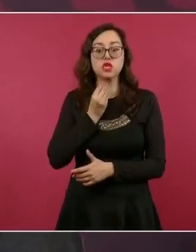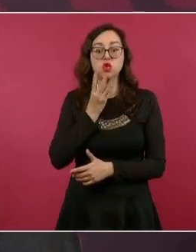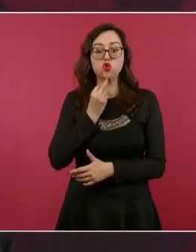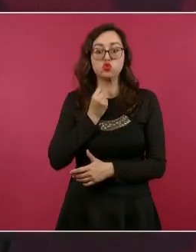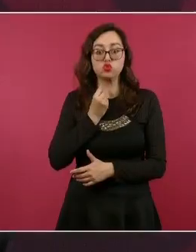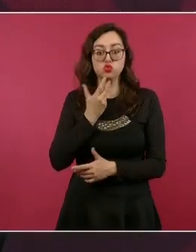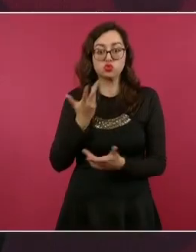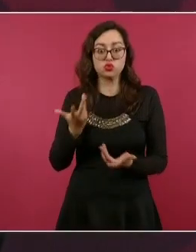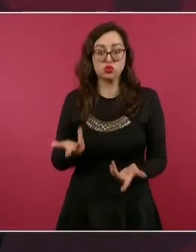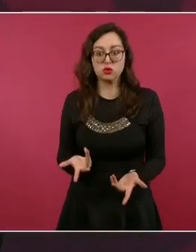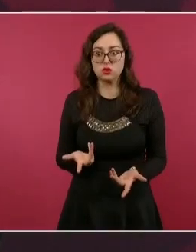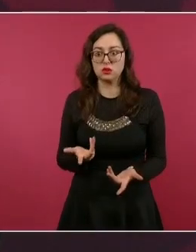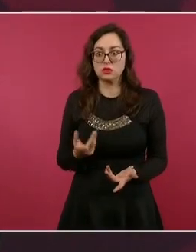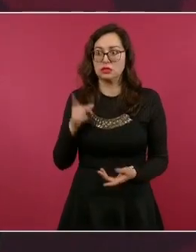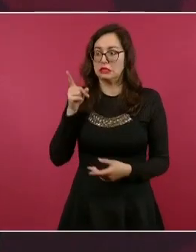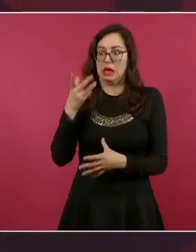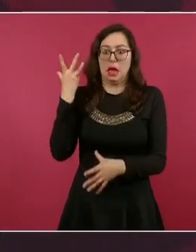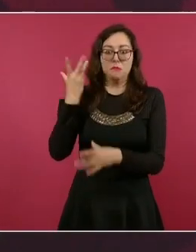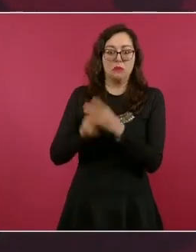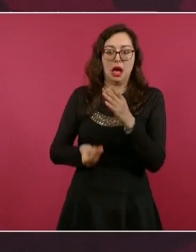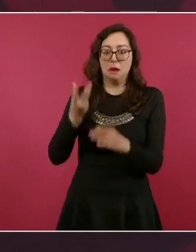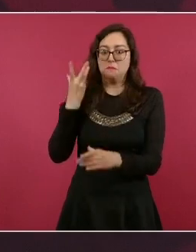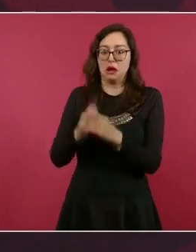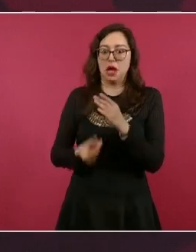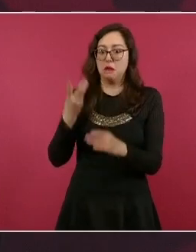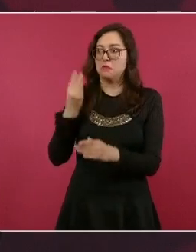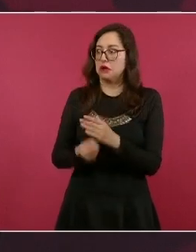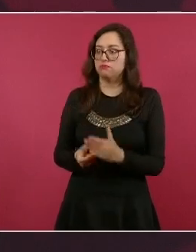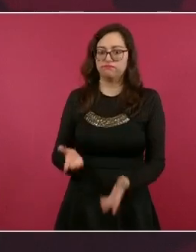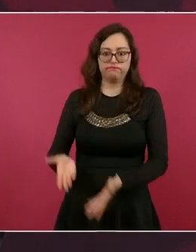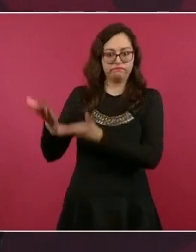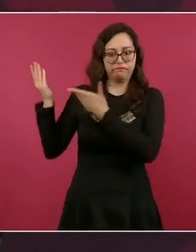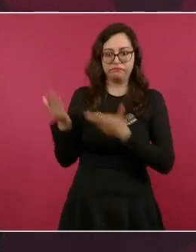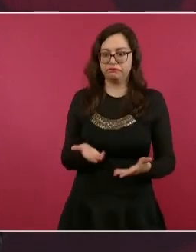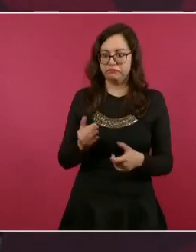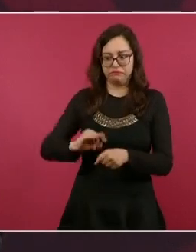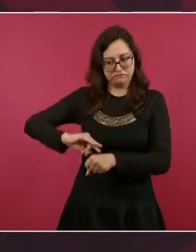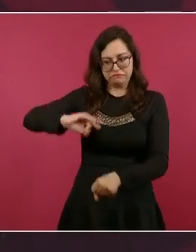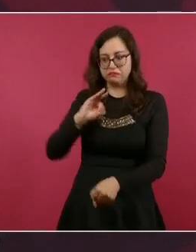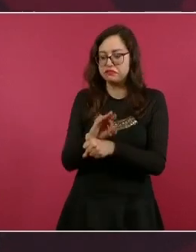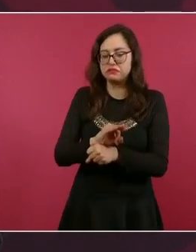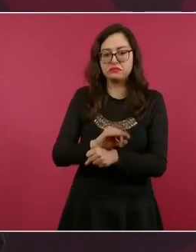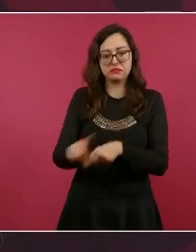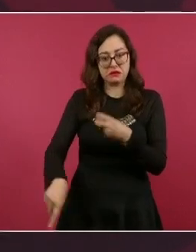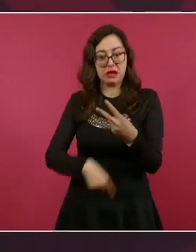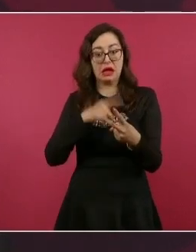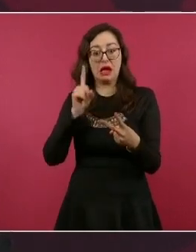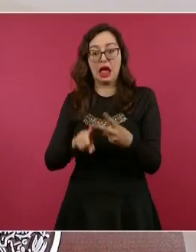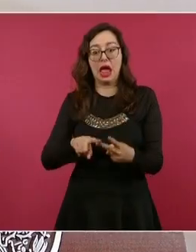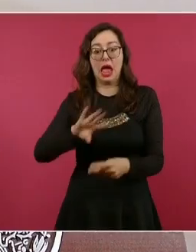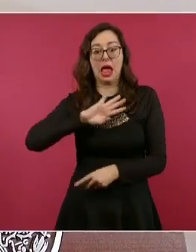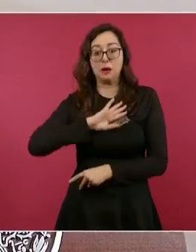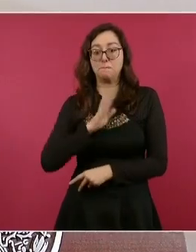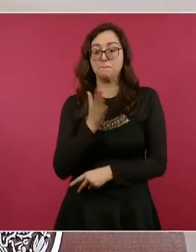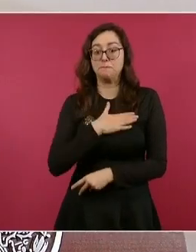protegió a la comunidad judía. Con la guerra civil española, ¿sí?, lo